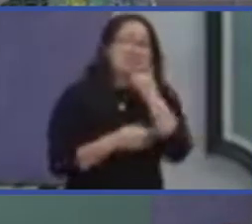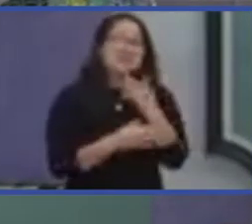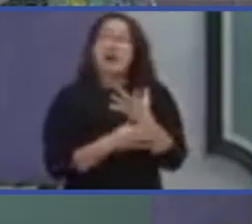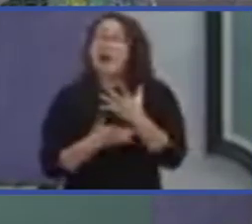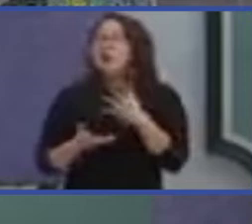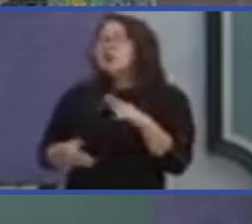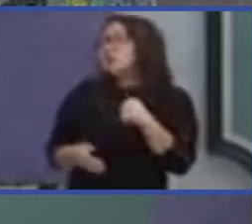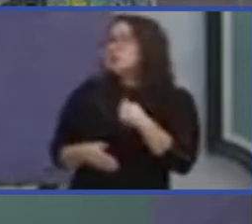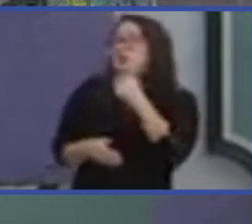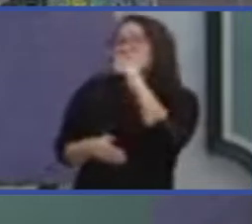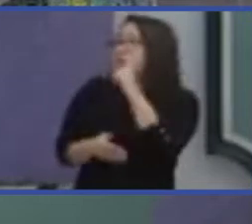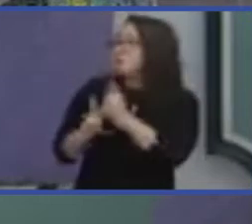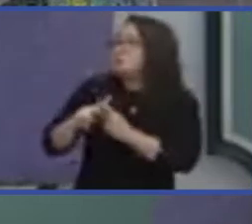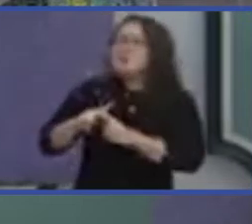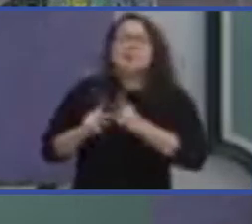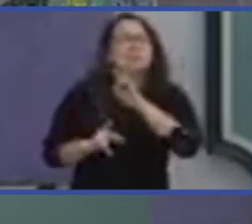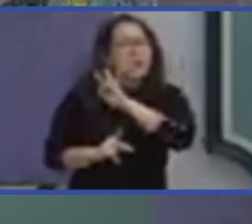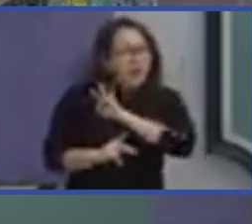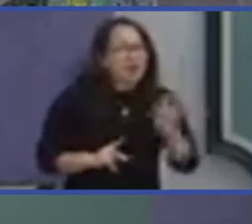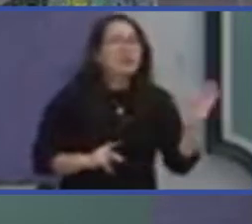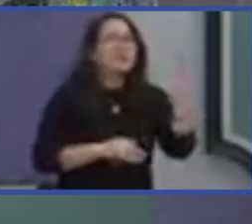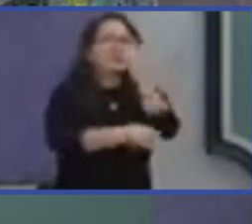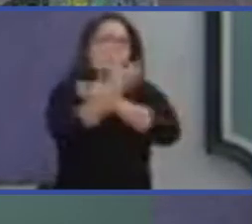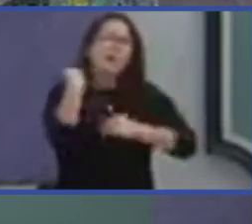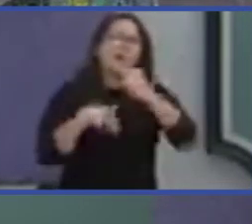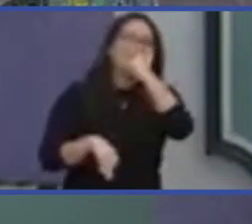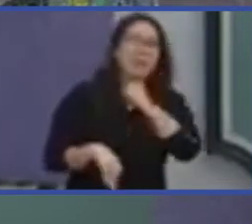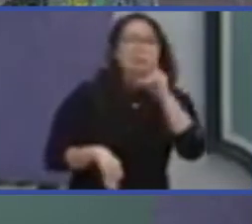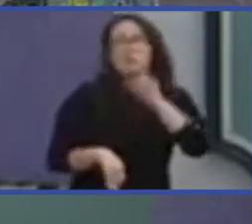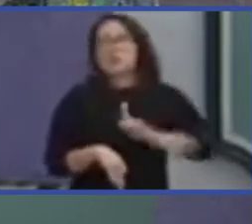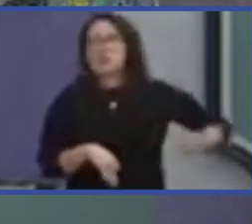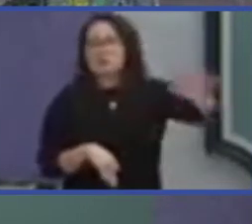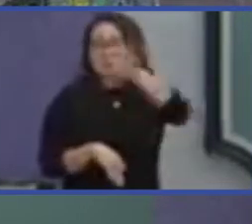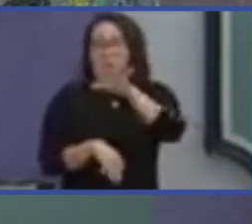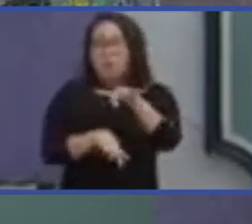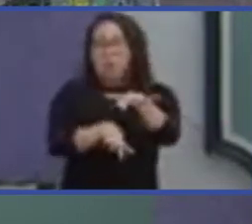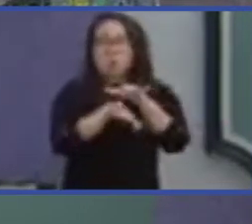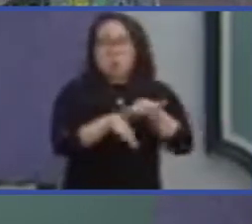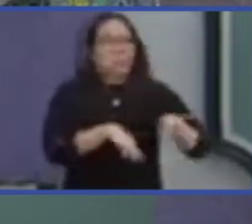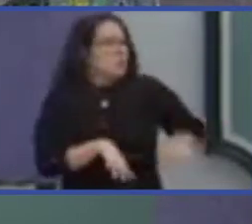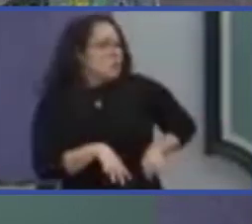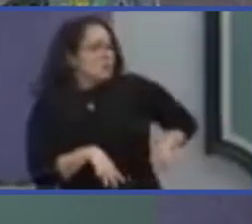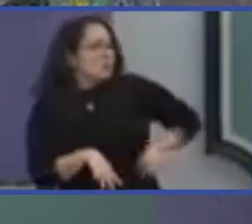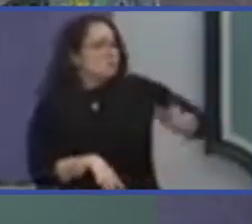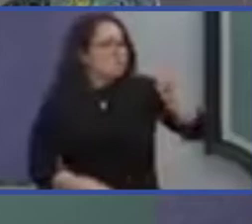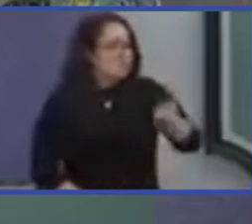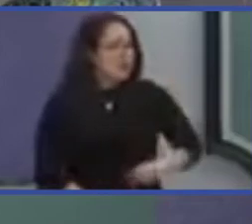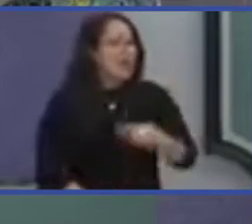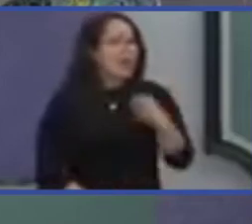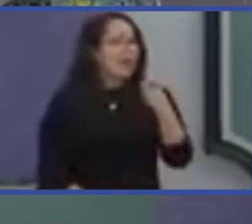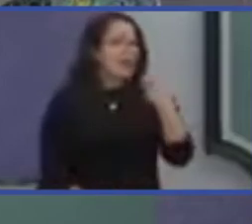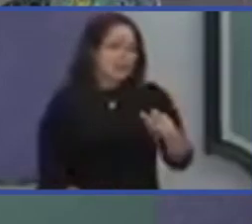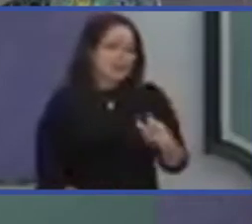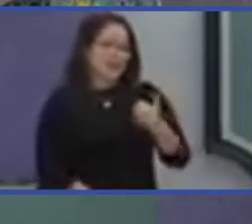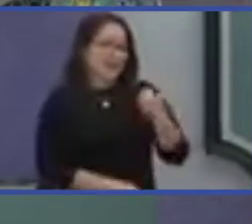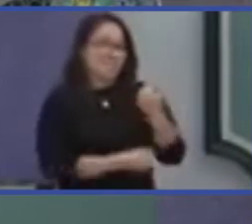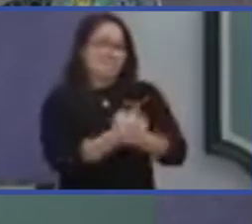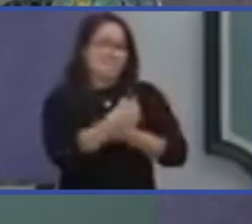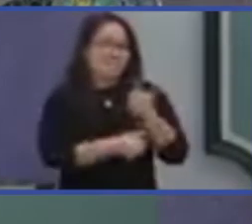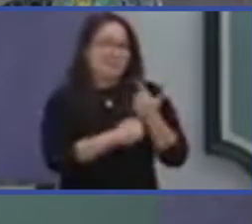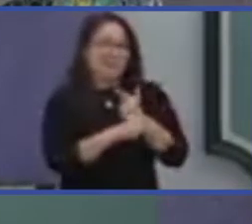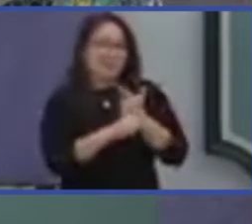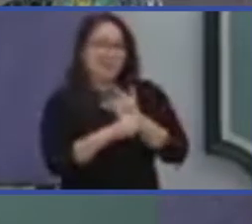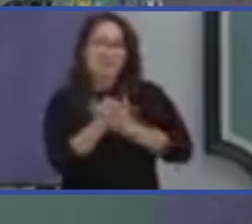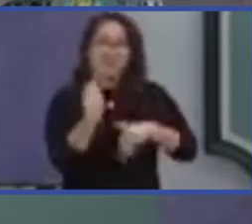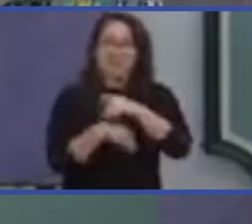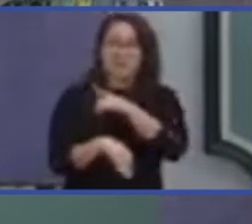son para todas y todos y son un área súper fascinante y además es la carrera que yo creo que todo el mundo debería estudiar porque es